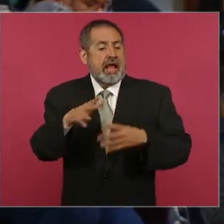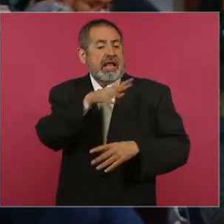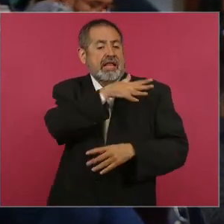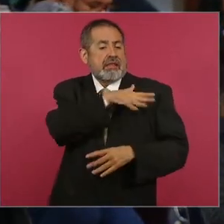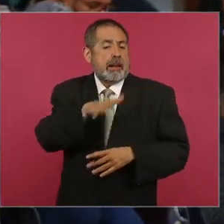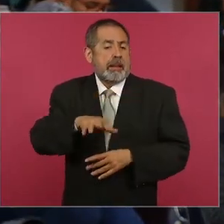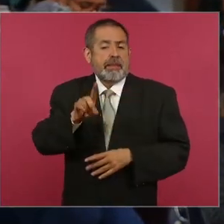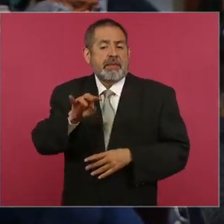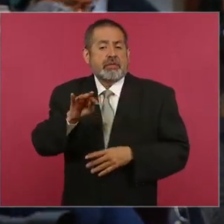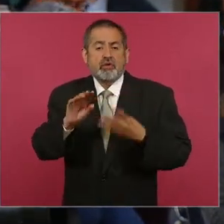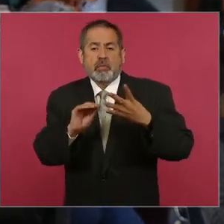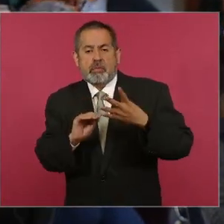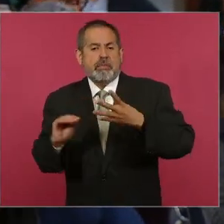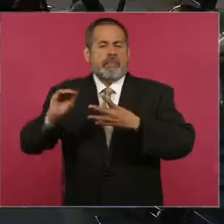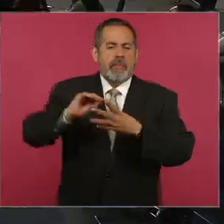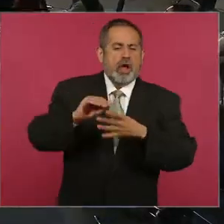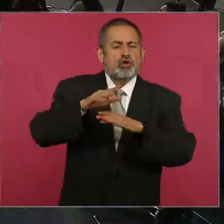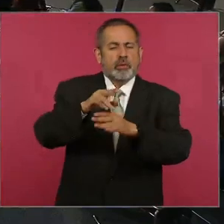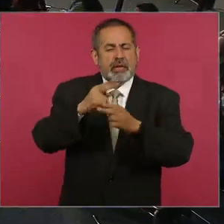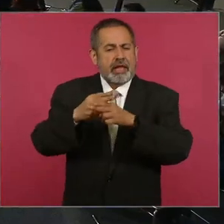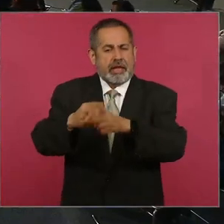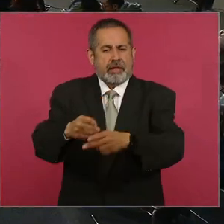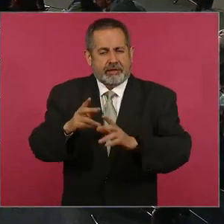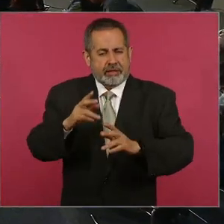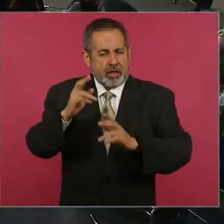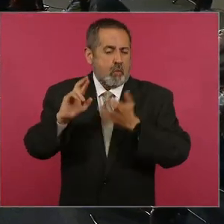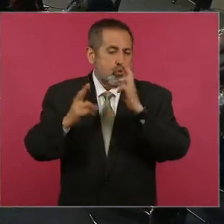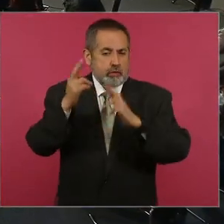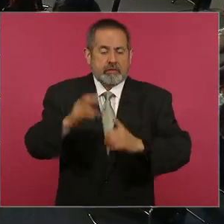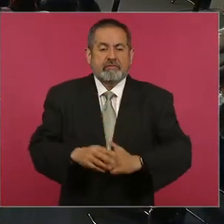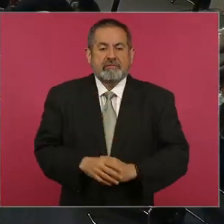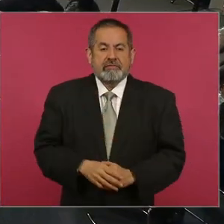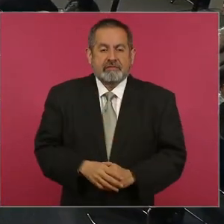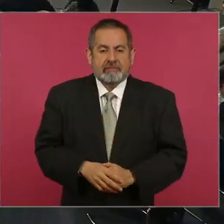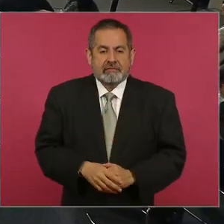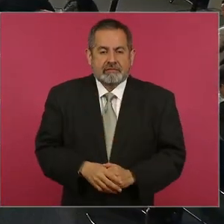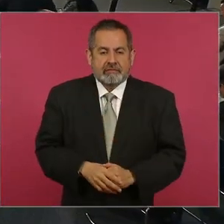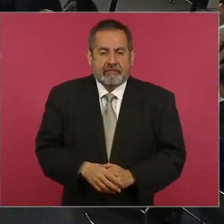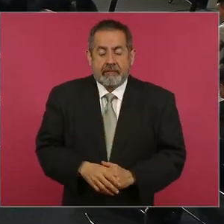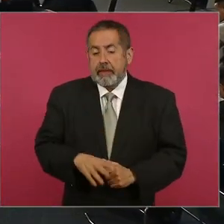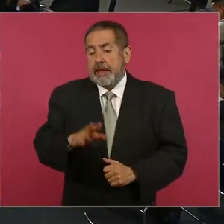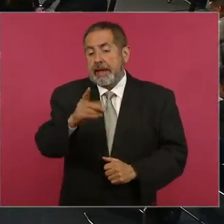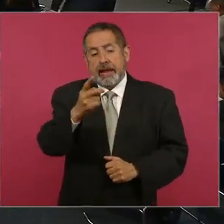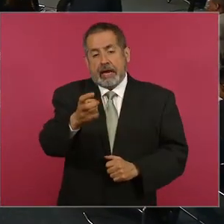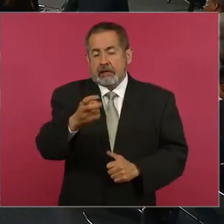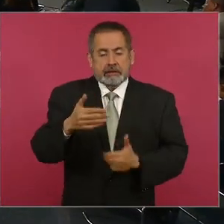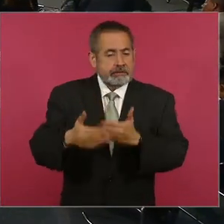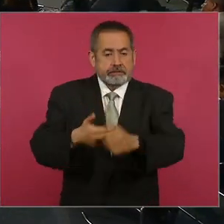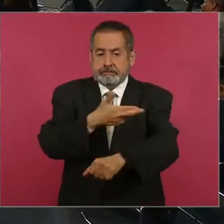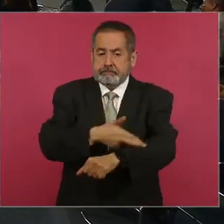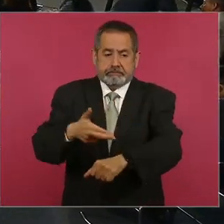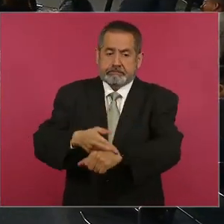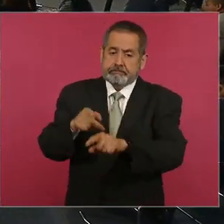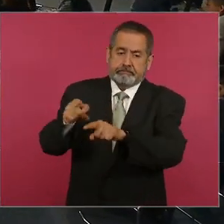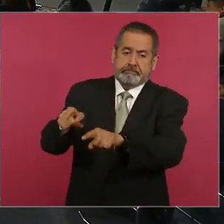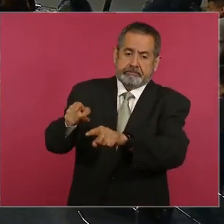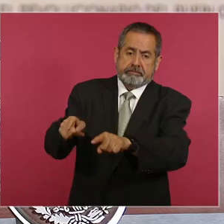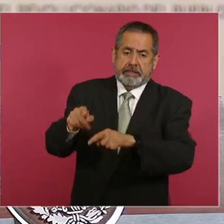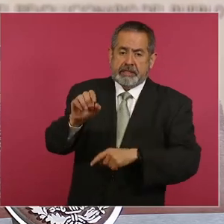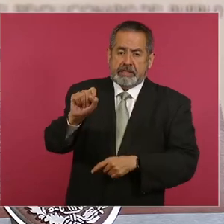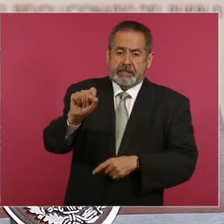marco del aniversario de la Revolución. Gracias. Mire, ese es un procedimiento de la Secretaría de la Defensa.